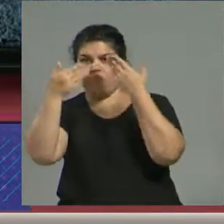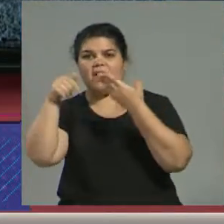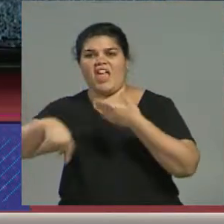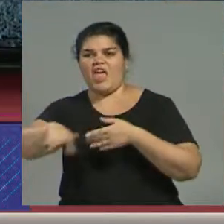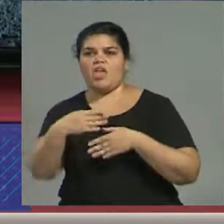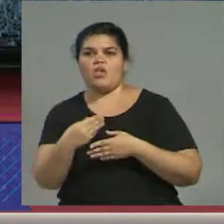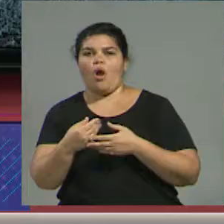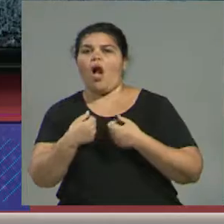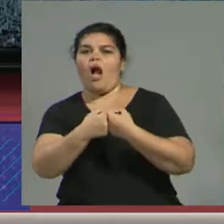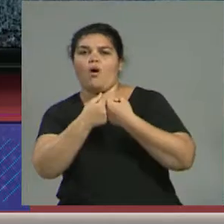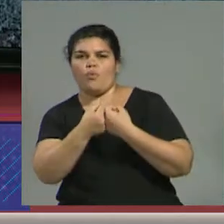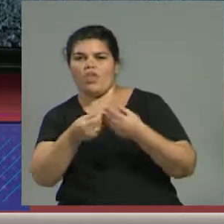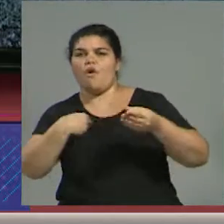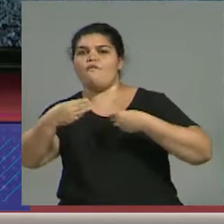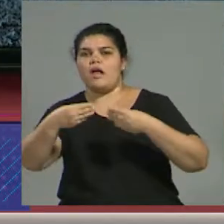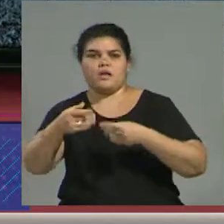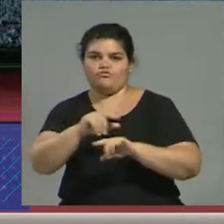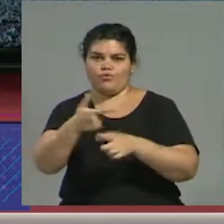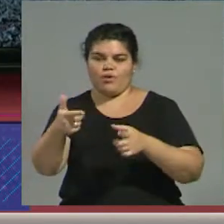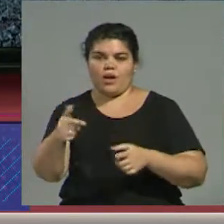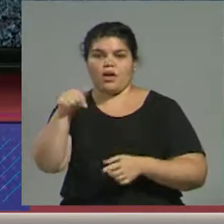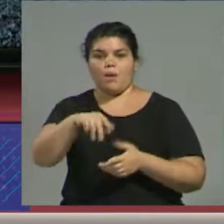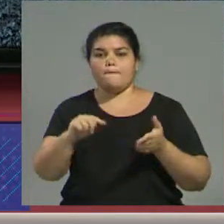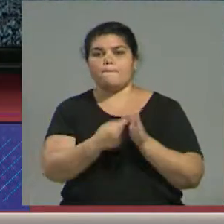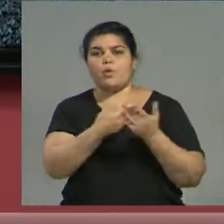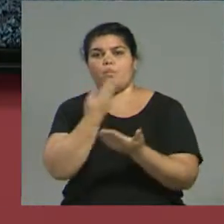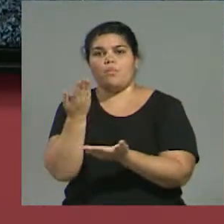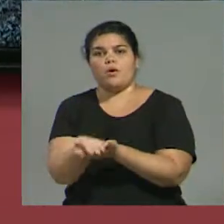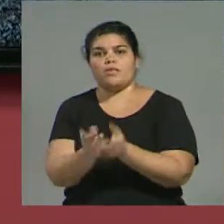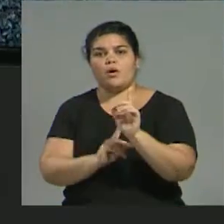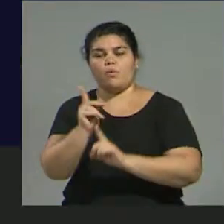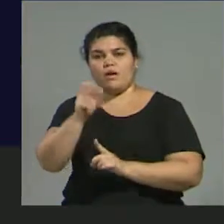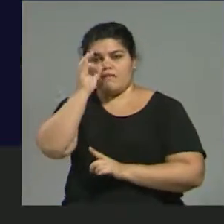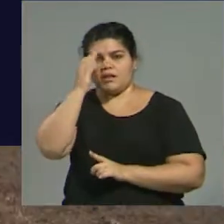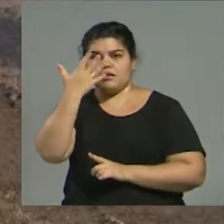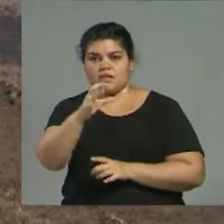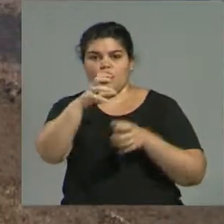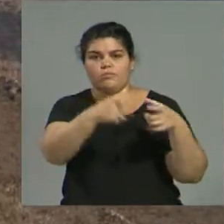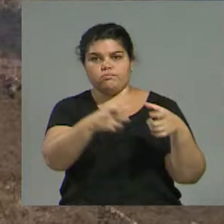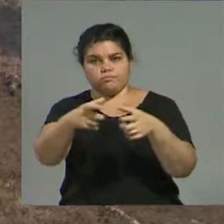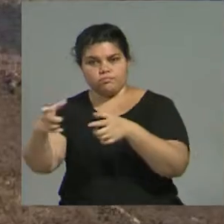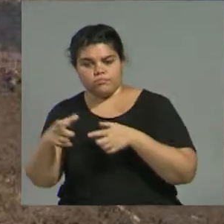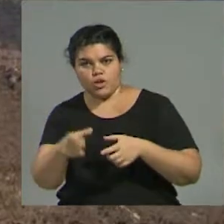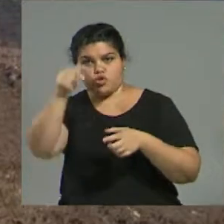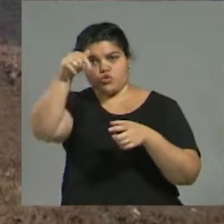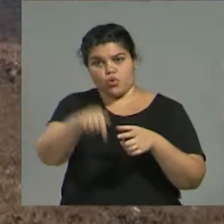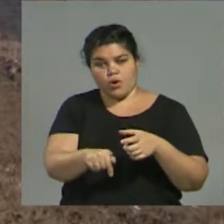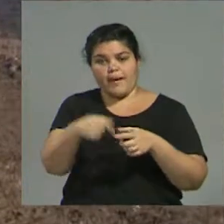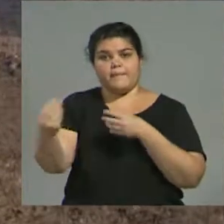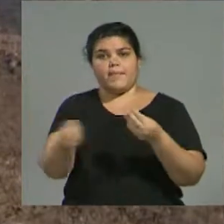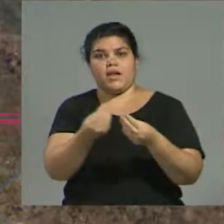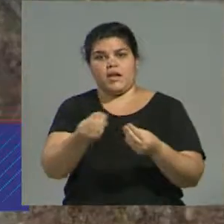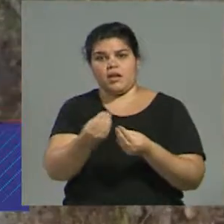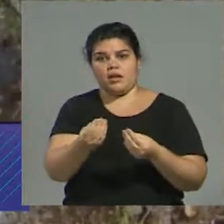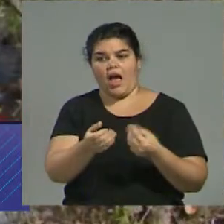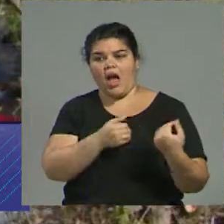flexibles a la hora de negociar. La propuesta puntual del gobierno de Mendoza tiene que ver con 25 perforaciones en el sur para garantizar